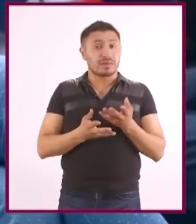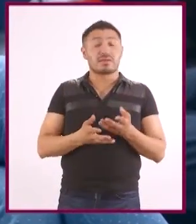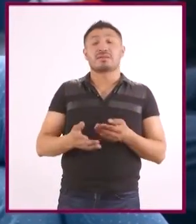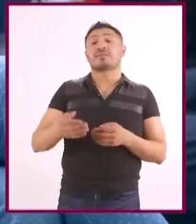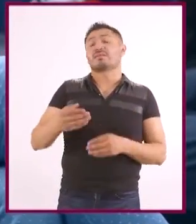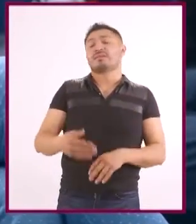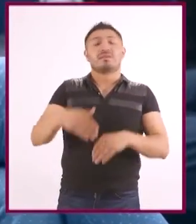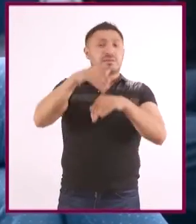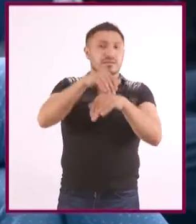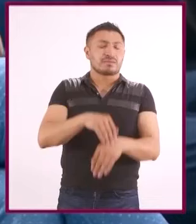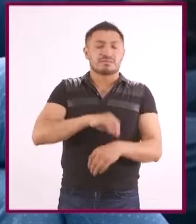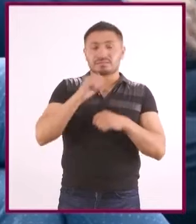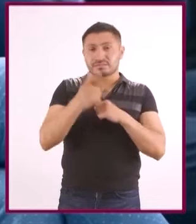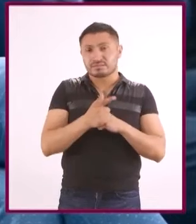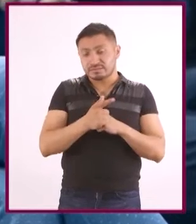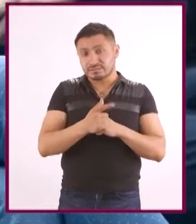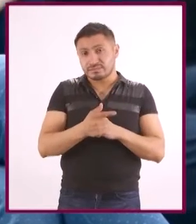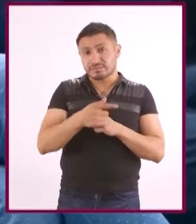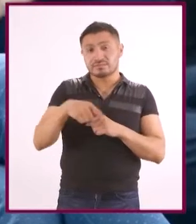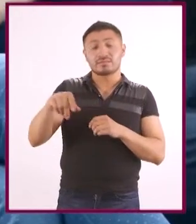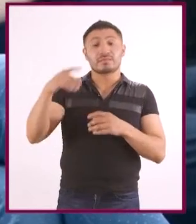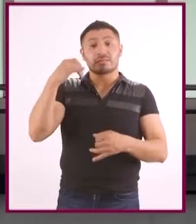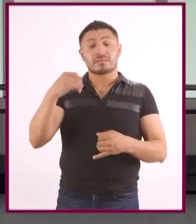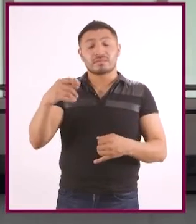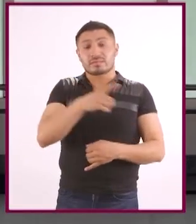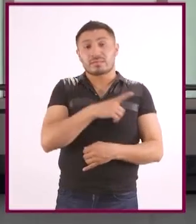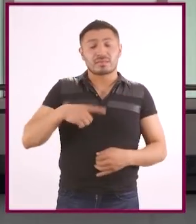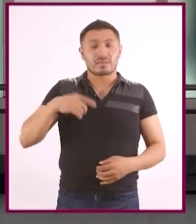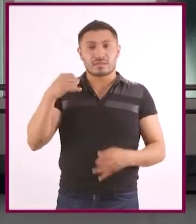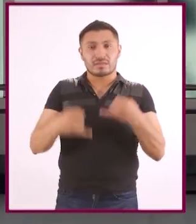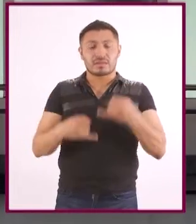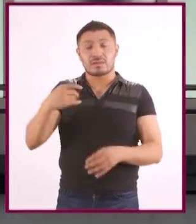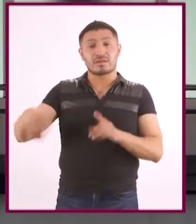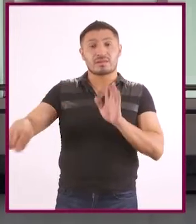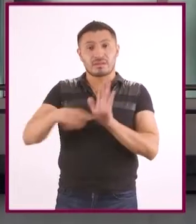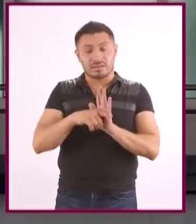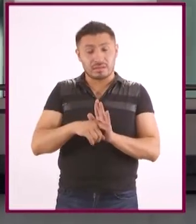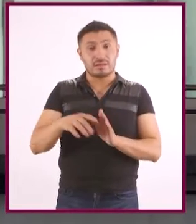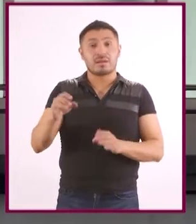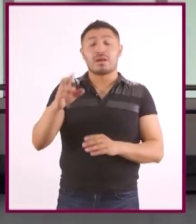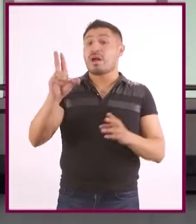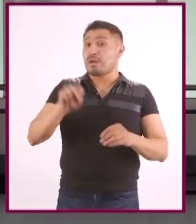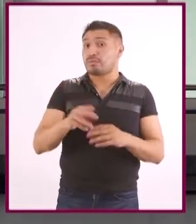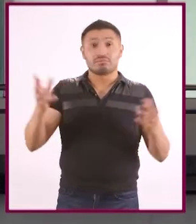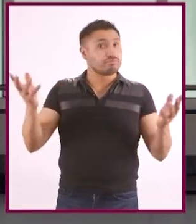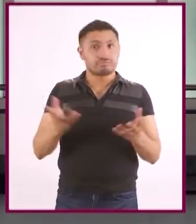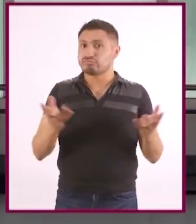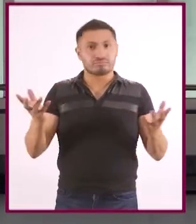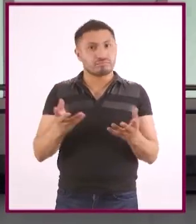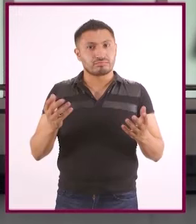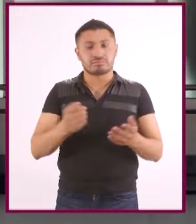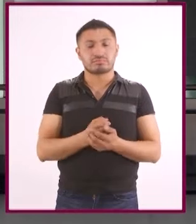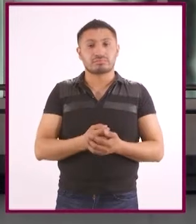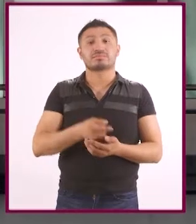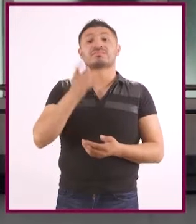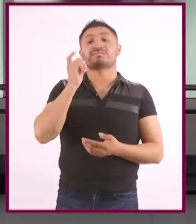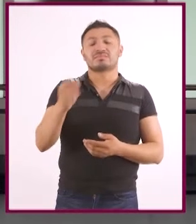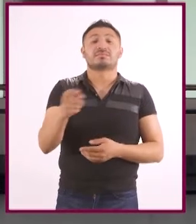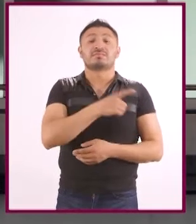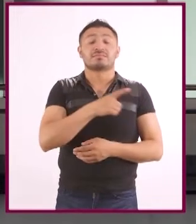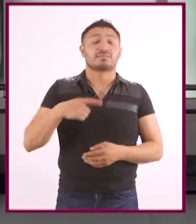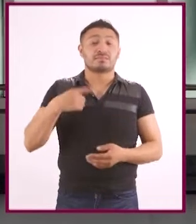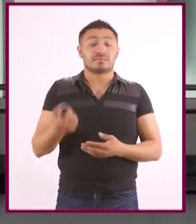un comportamiento, mientras que el deber jurídico negativo nos obliga a no hacer. Este deber parte